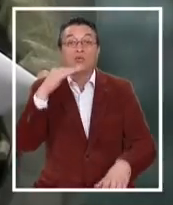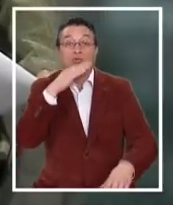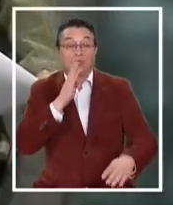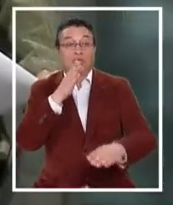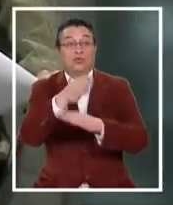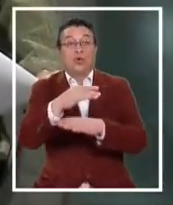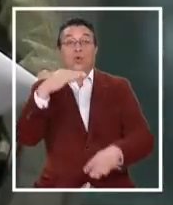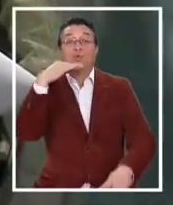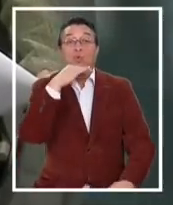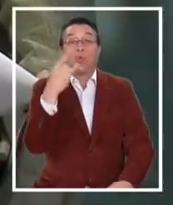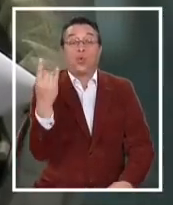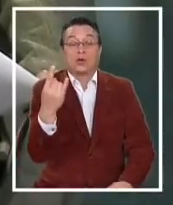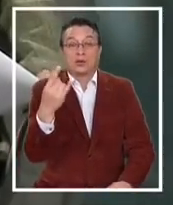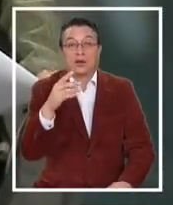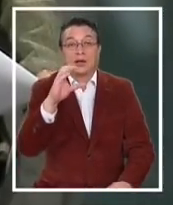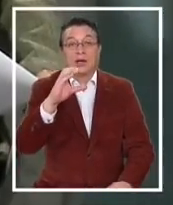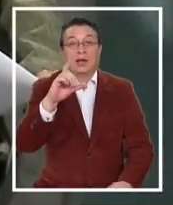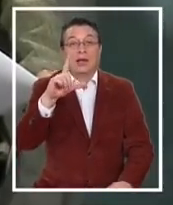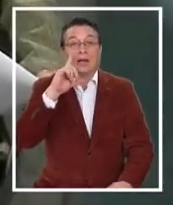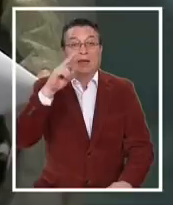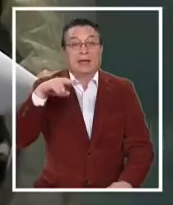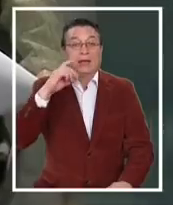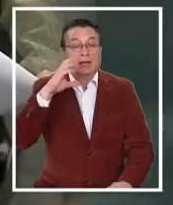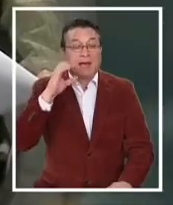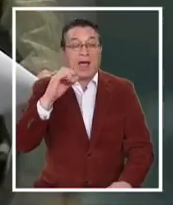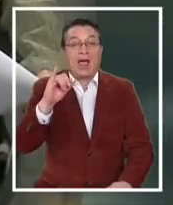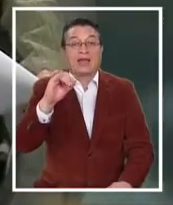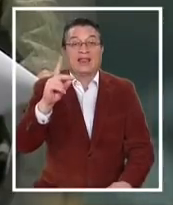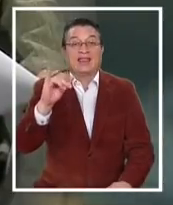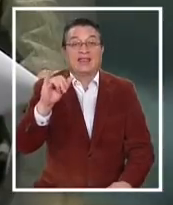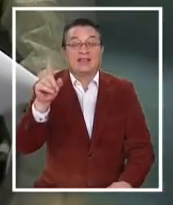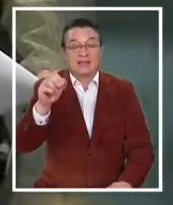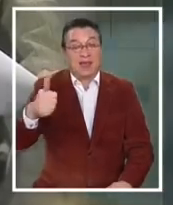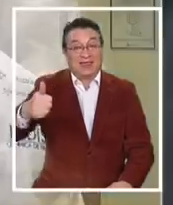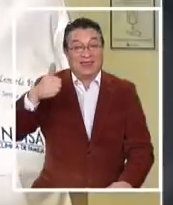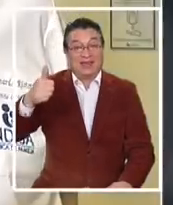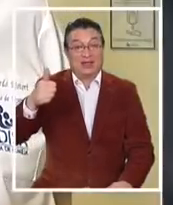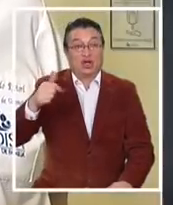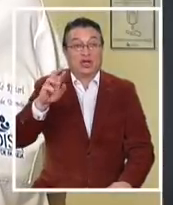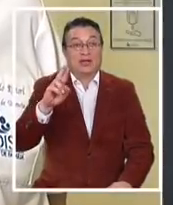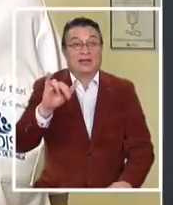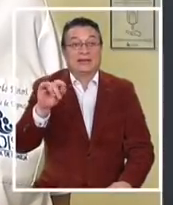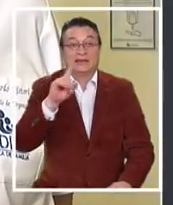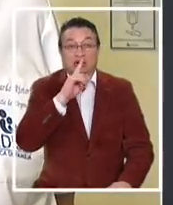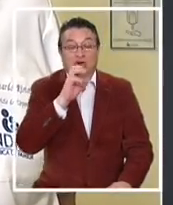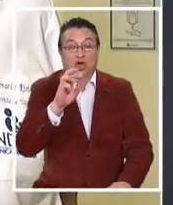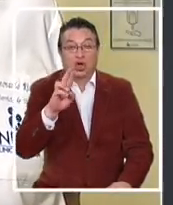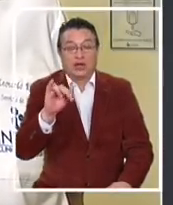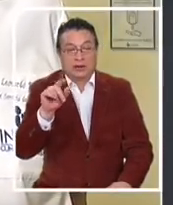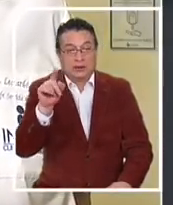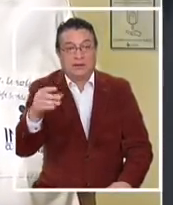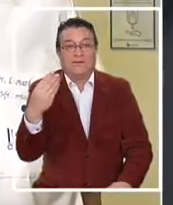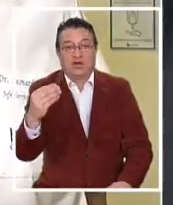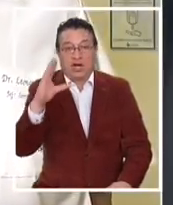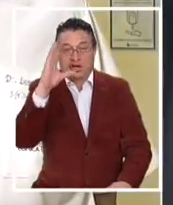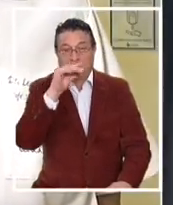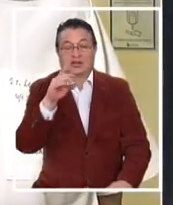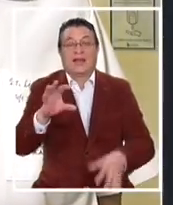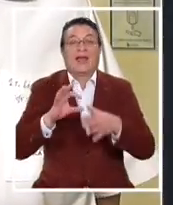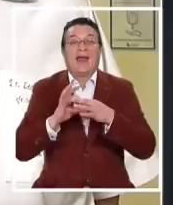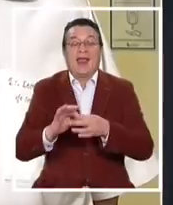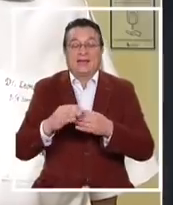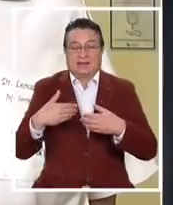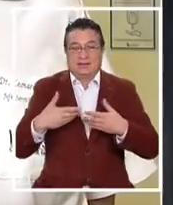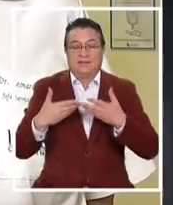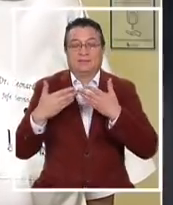urgencia de la clínica Indisa. Está el director de esa urgencia, el doctor Ristori. Leonardo Ristori, muy buenas noches. Gracias por